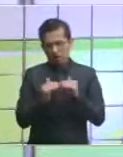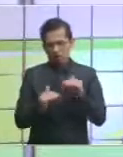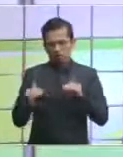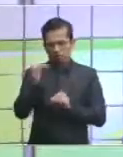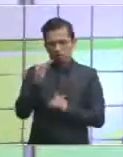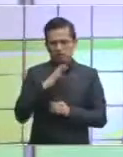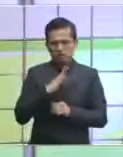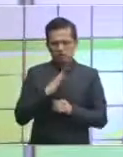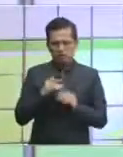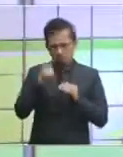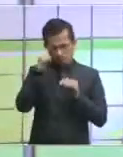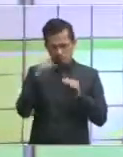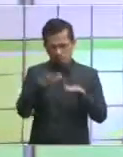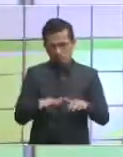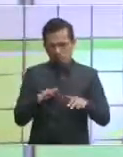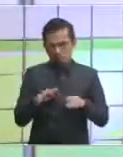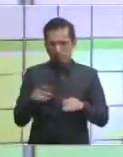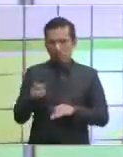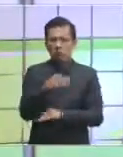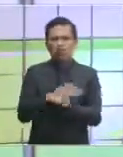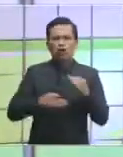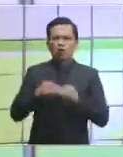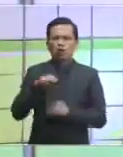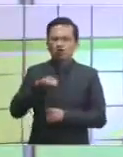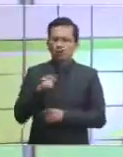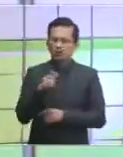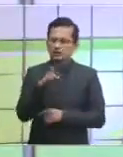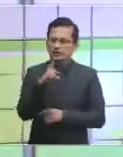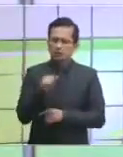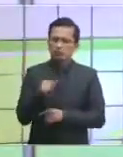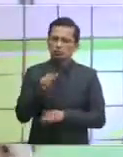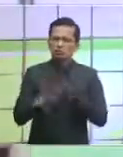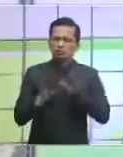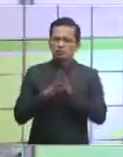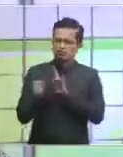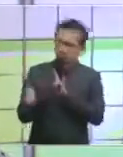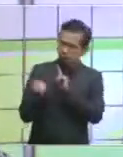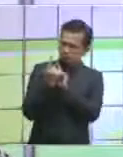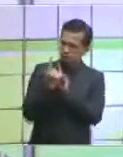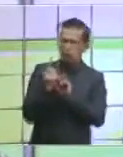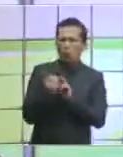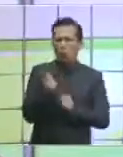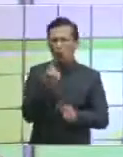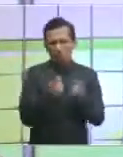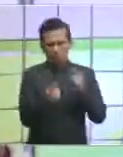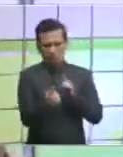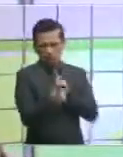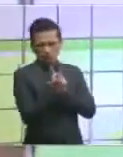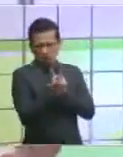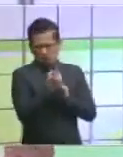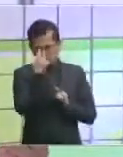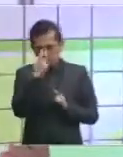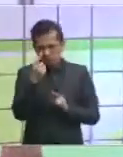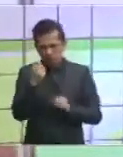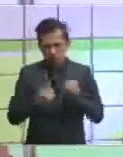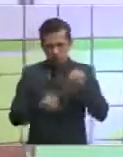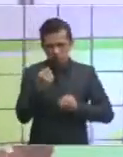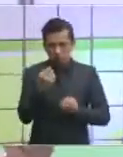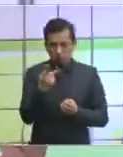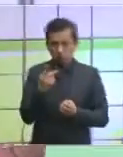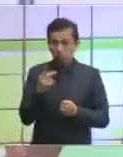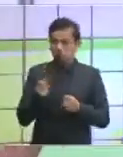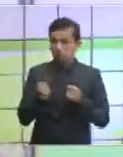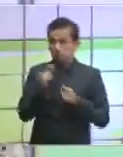hemos recibido a las partes o algunas de las partes pero la mayoría se llevan en efecto en privado